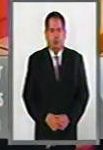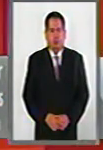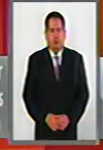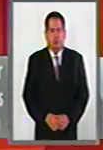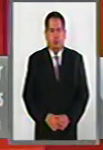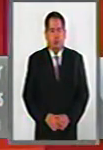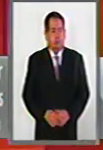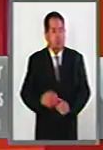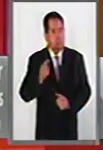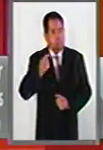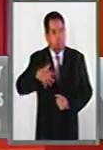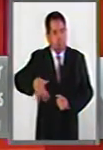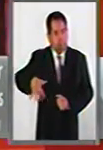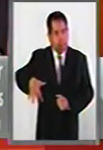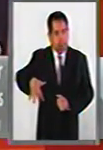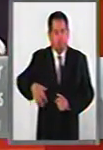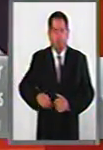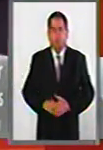Hace un momento